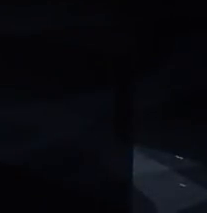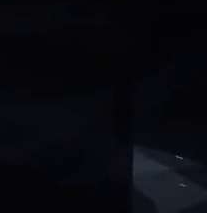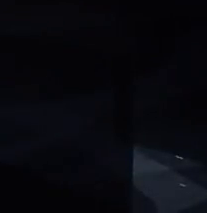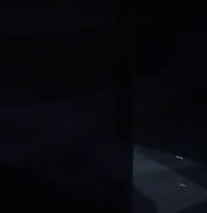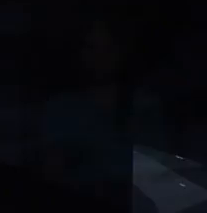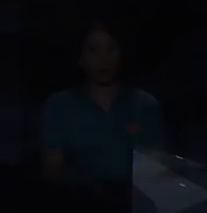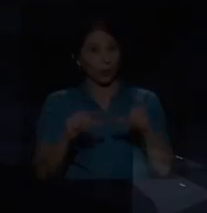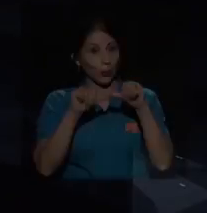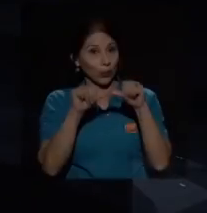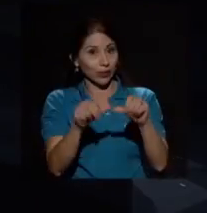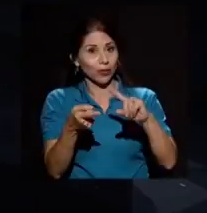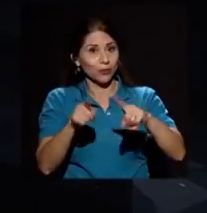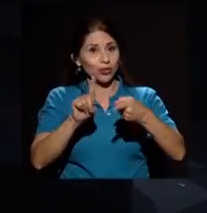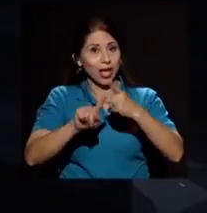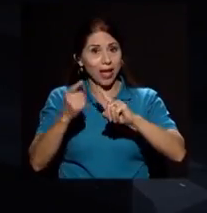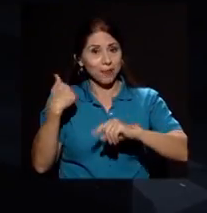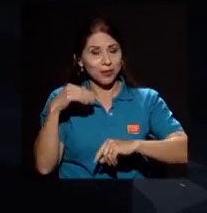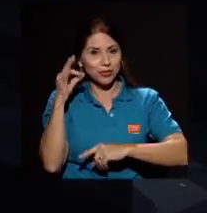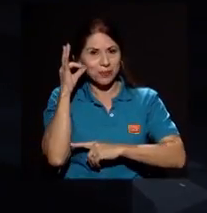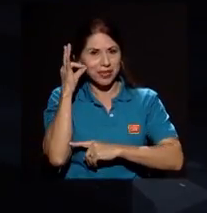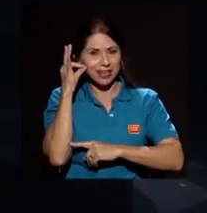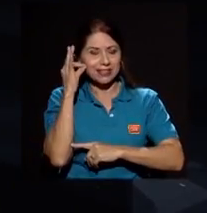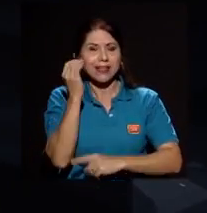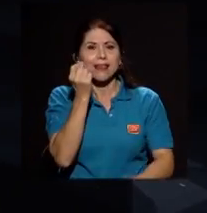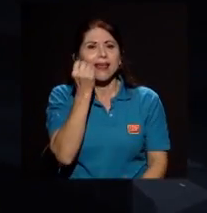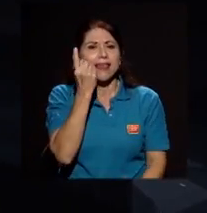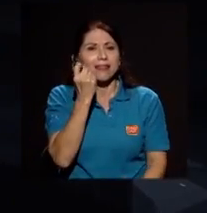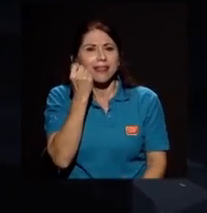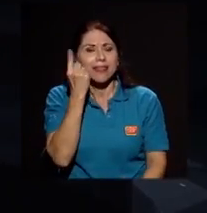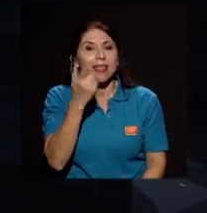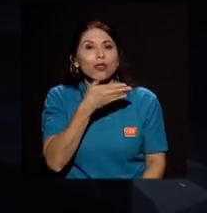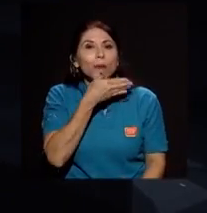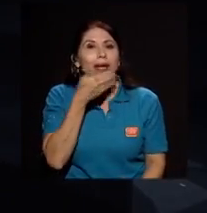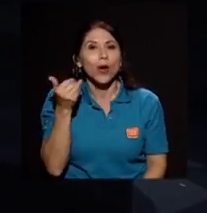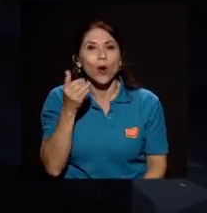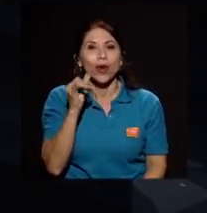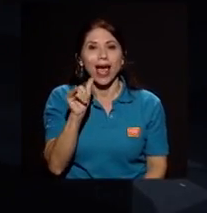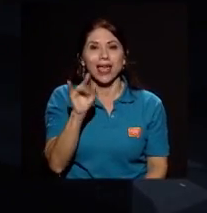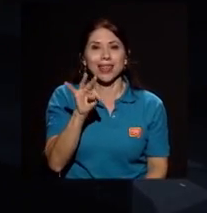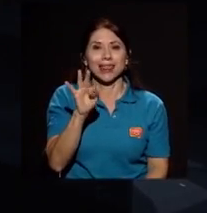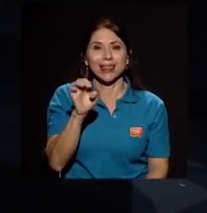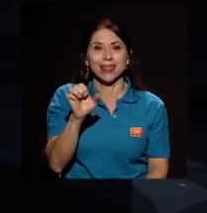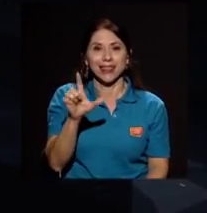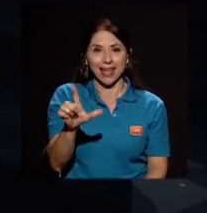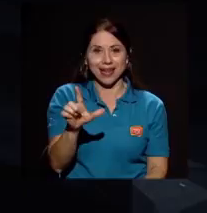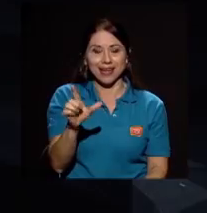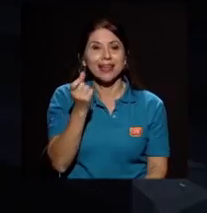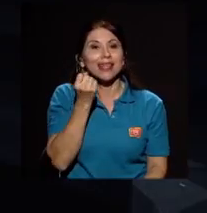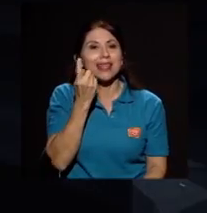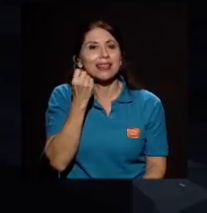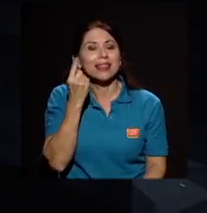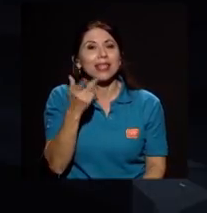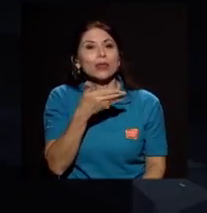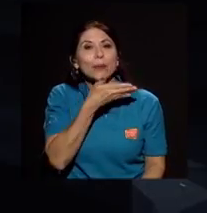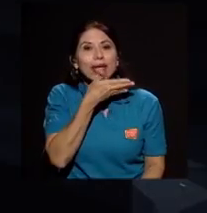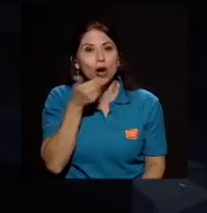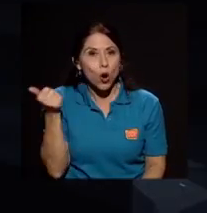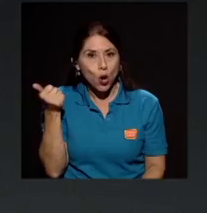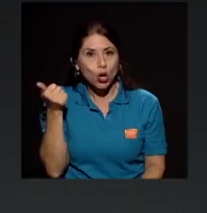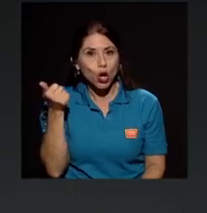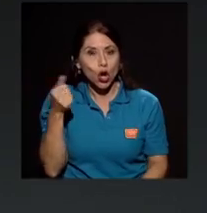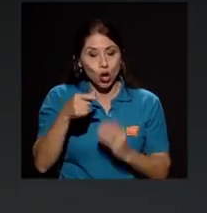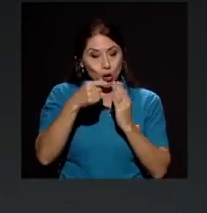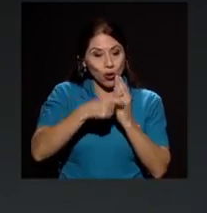continuamos amigas y amigos entendiendo mejor e intel y entendiendo mejor lo que en la